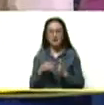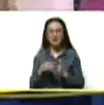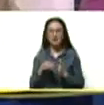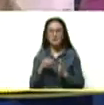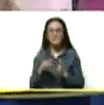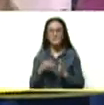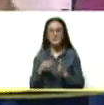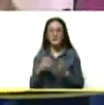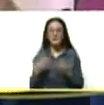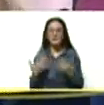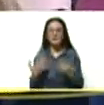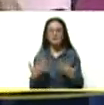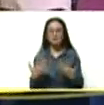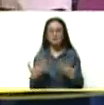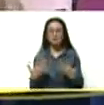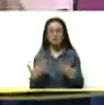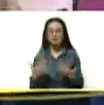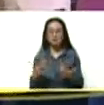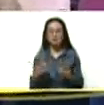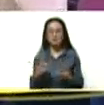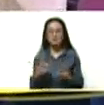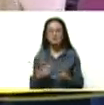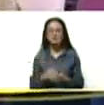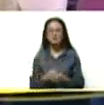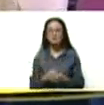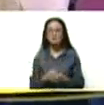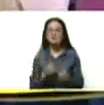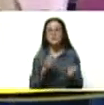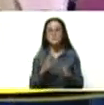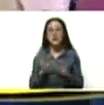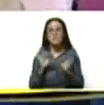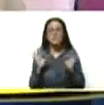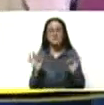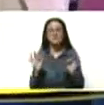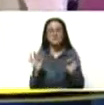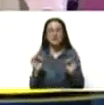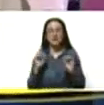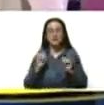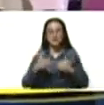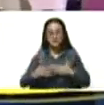muévete contigo, el metro se mueve contigo para el plan especial que lanzo hoy,